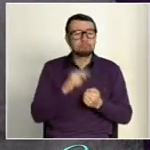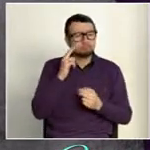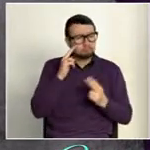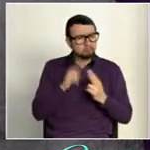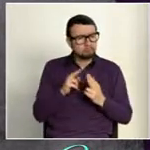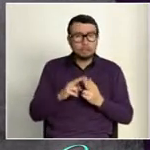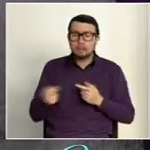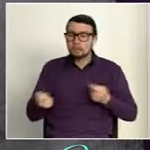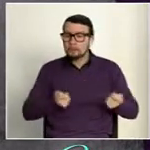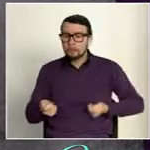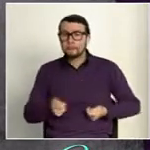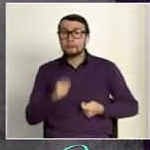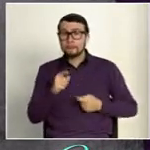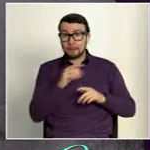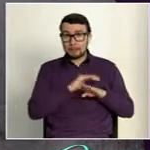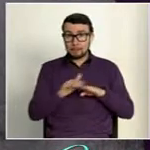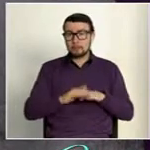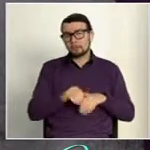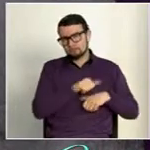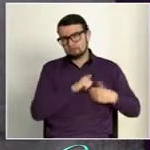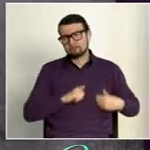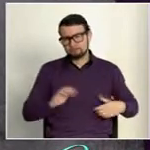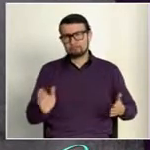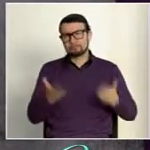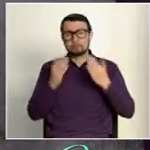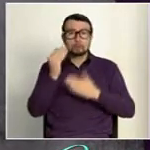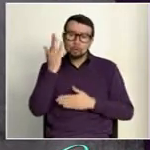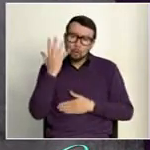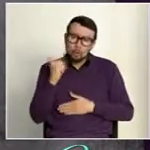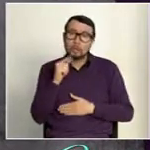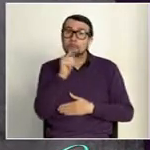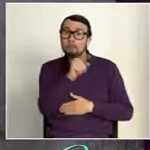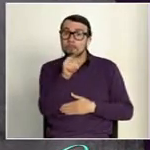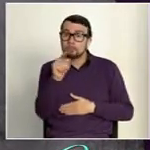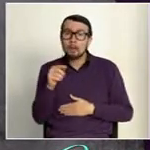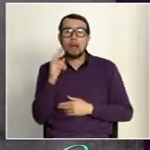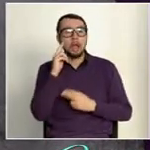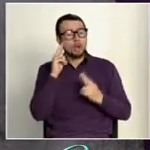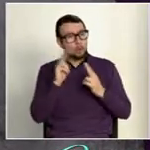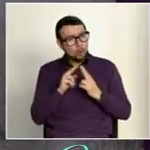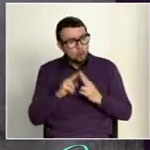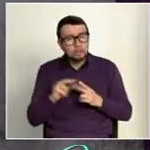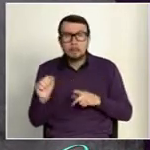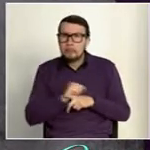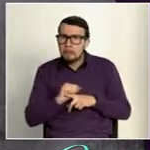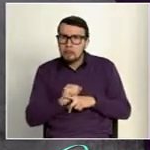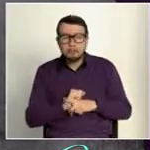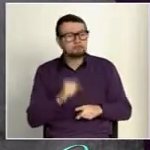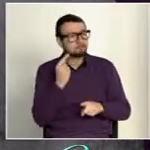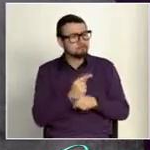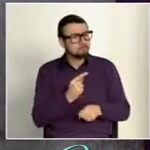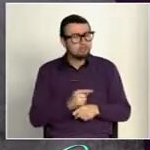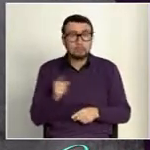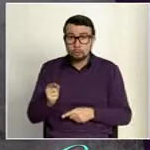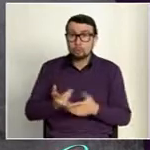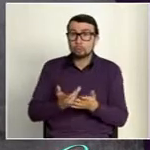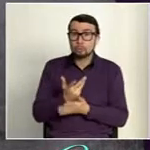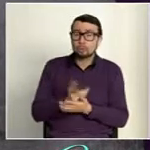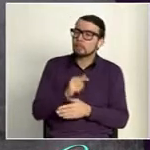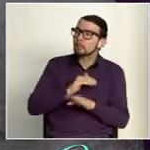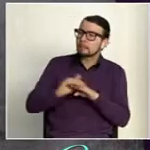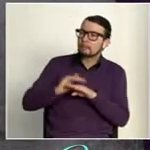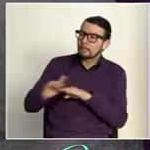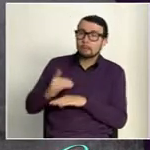actividades. Invitarlos de corazón para que cada día ustedes conozcan y pongan en práctica todos estos consejos, invitados que nos